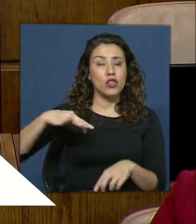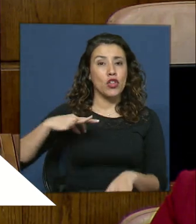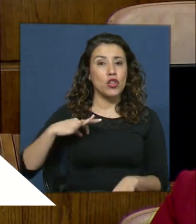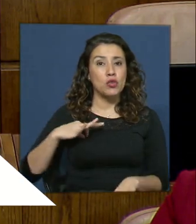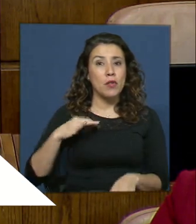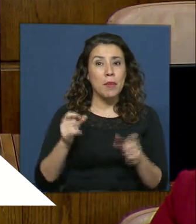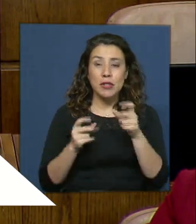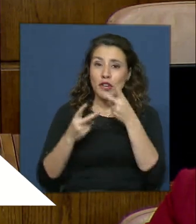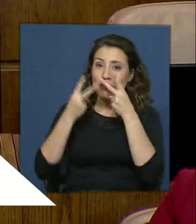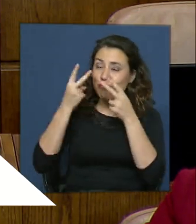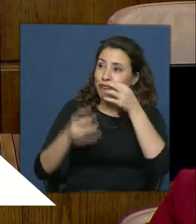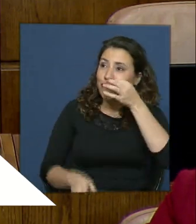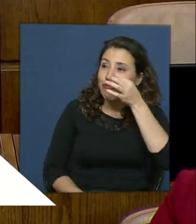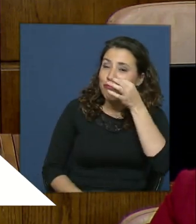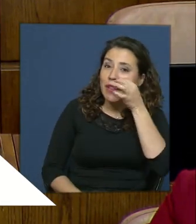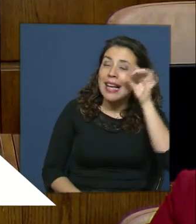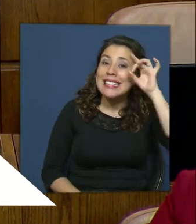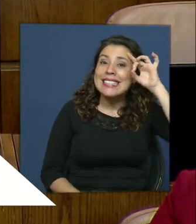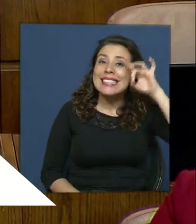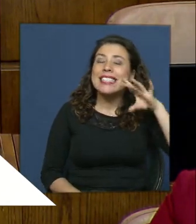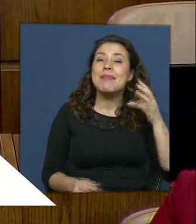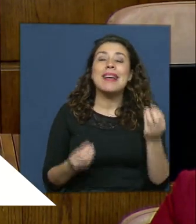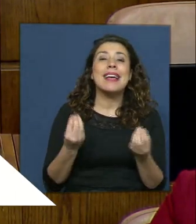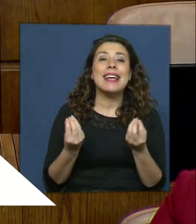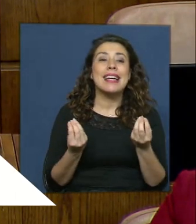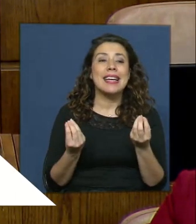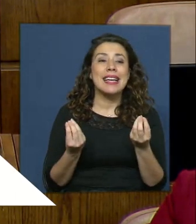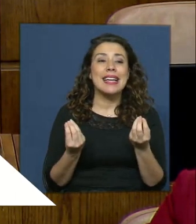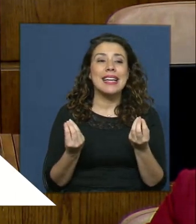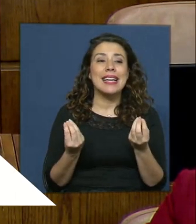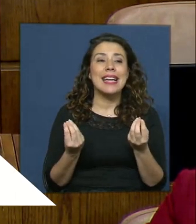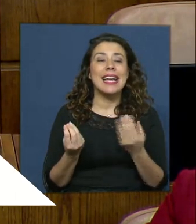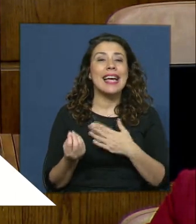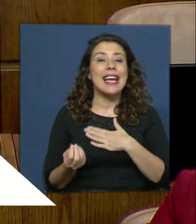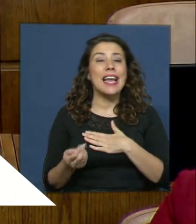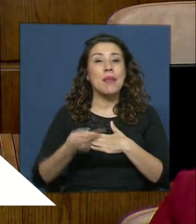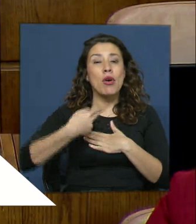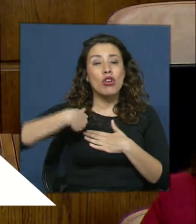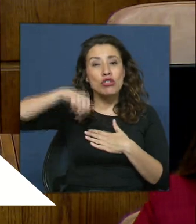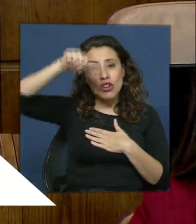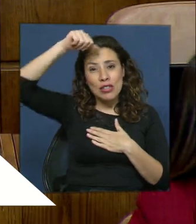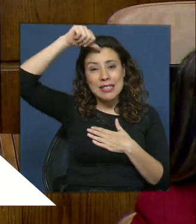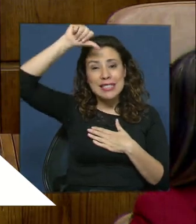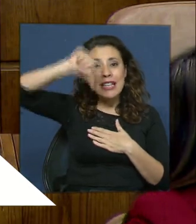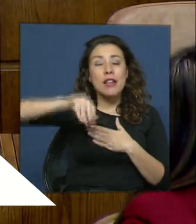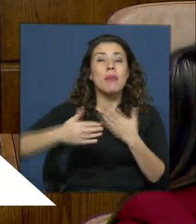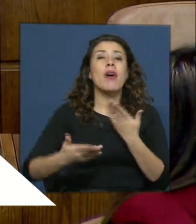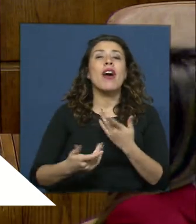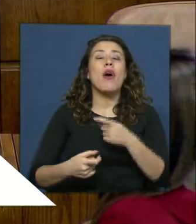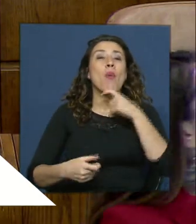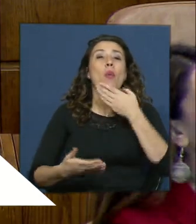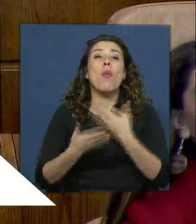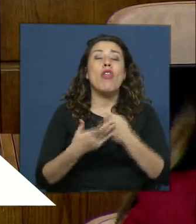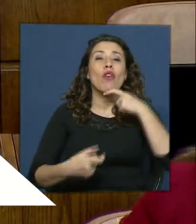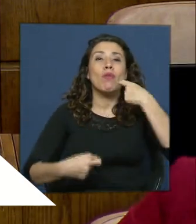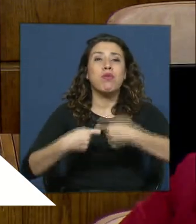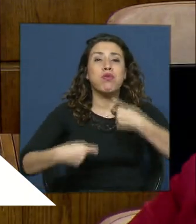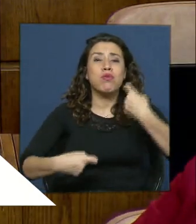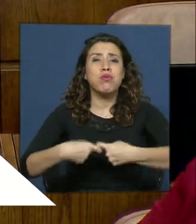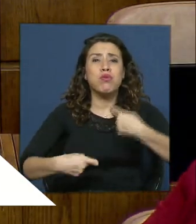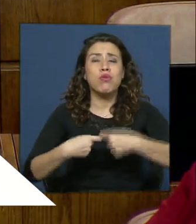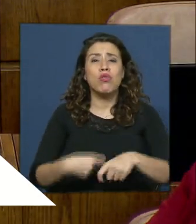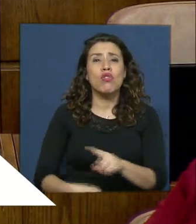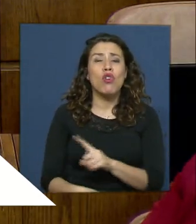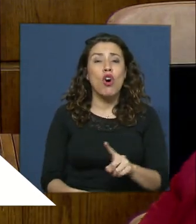quienes nos están viendo es conozcan qué es lo que queremos sancionar con el negacionismo. Lo primero